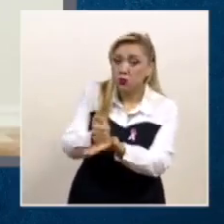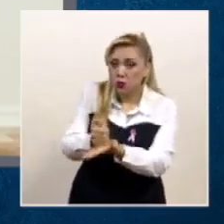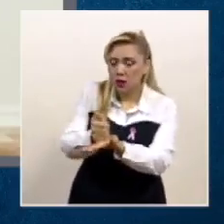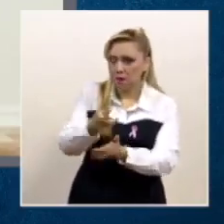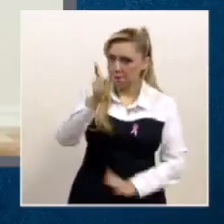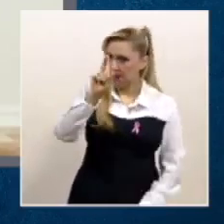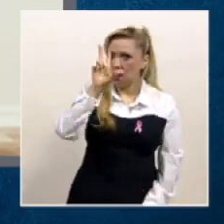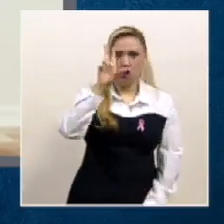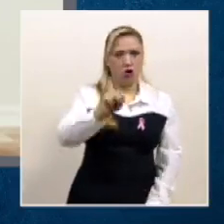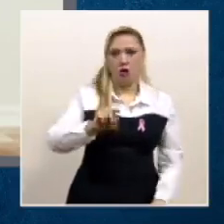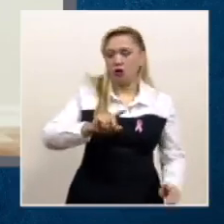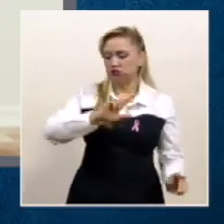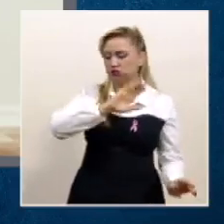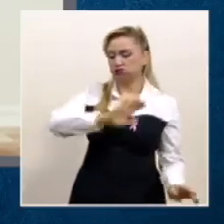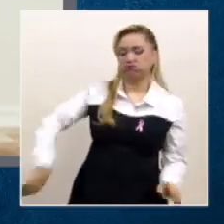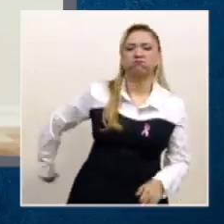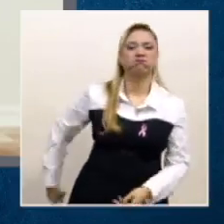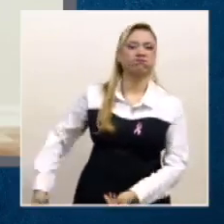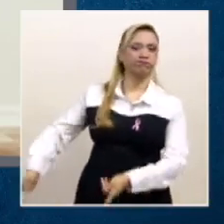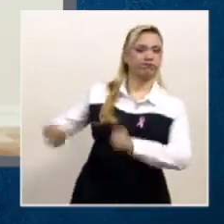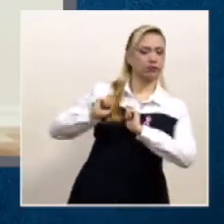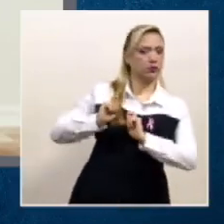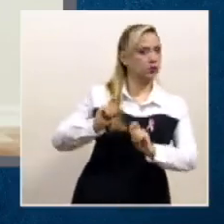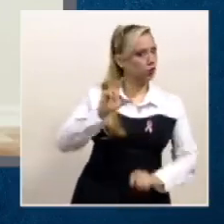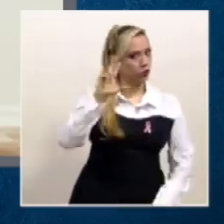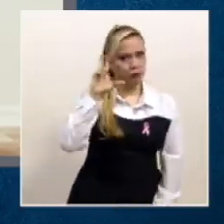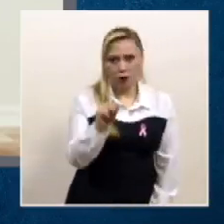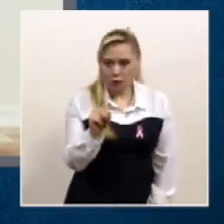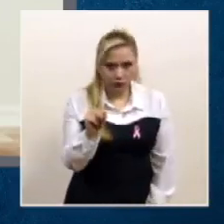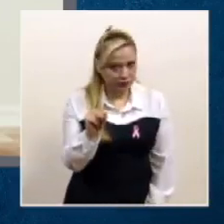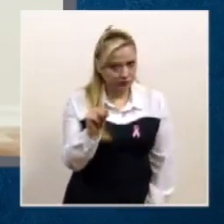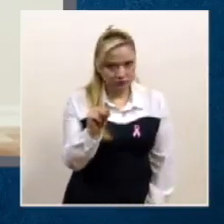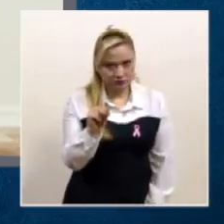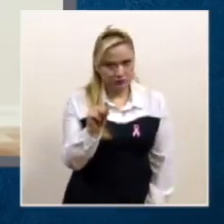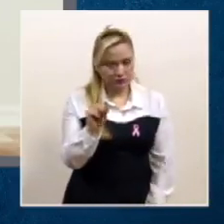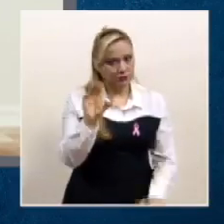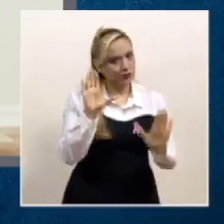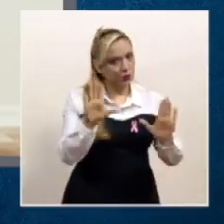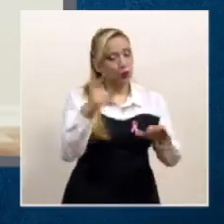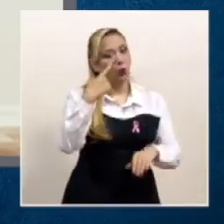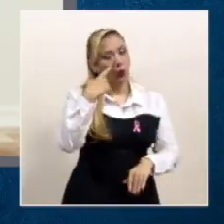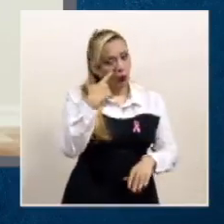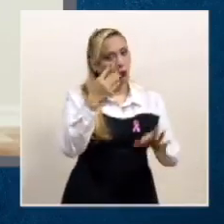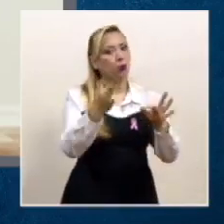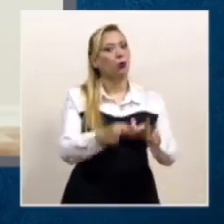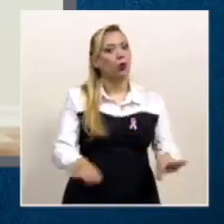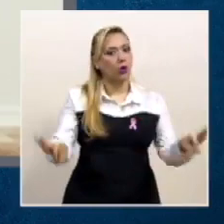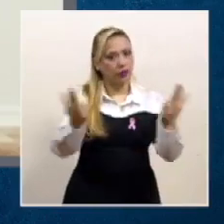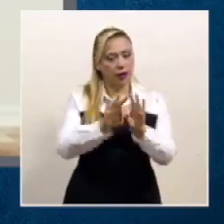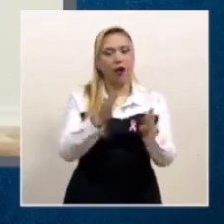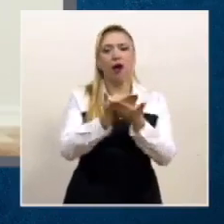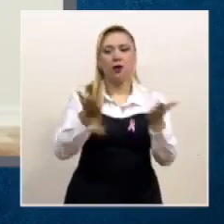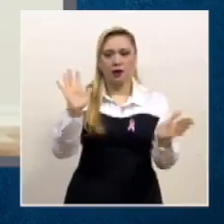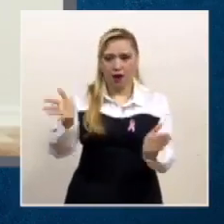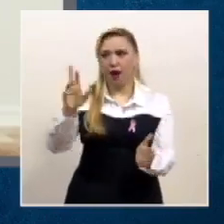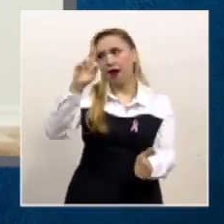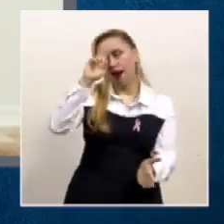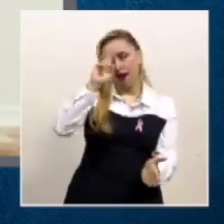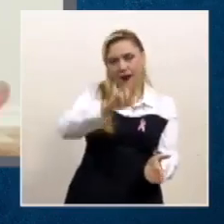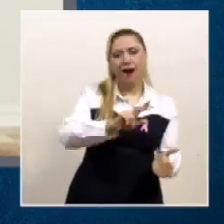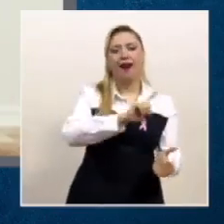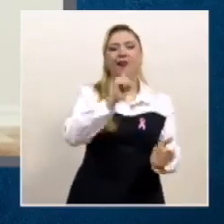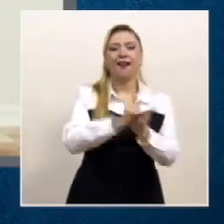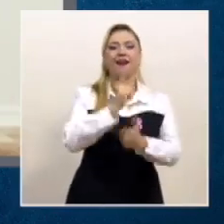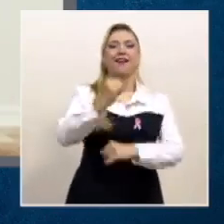cosa es que se les restrinja con el estado de interdicción. Entonces, me parece muy importante el reconocimiento que hace la propia